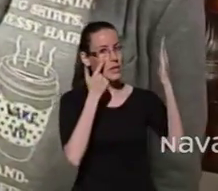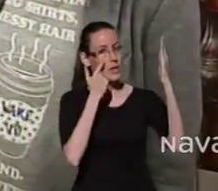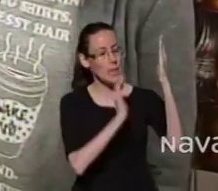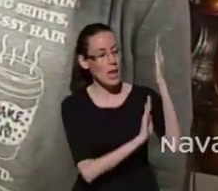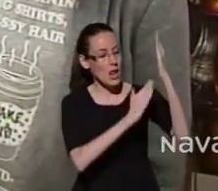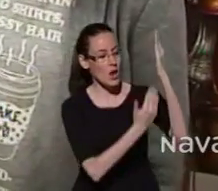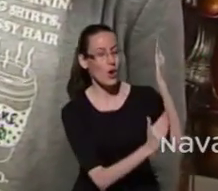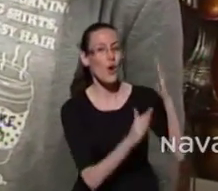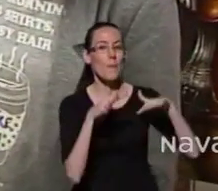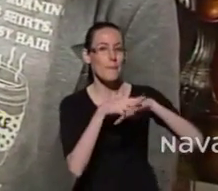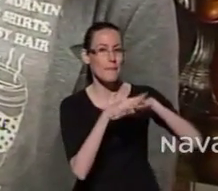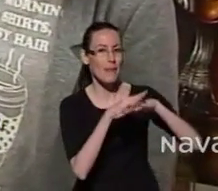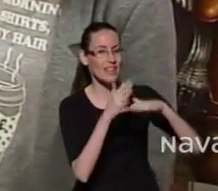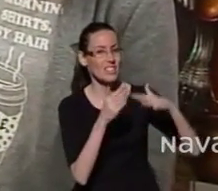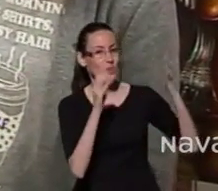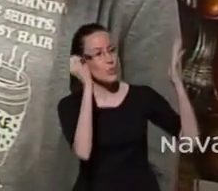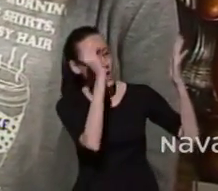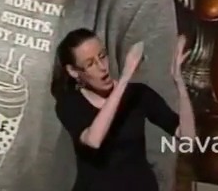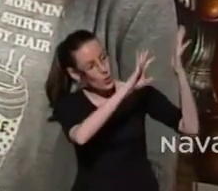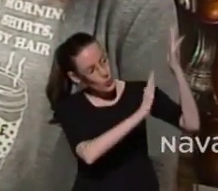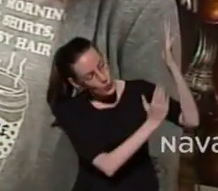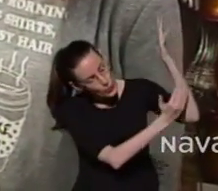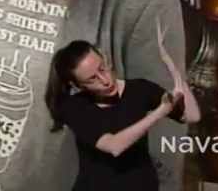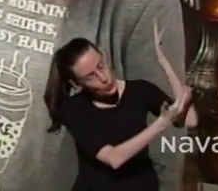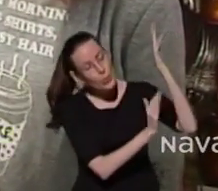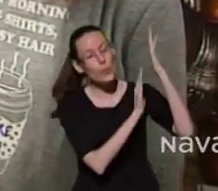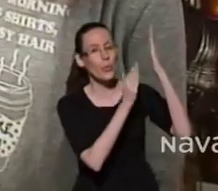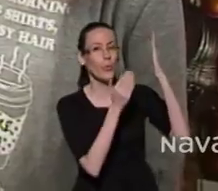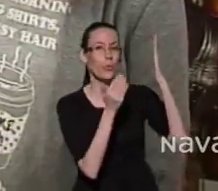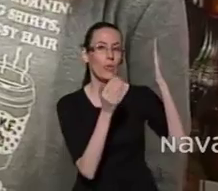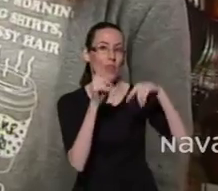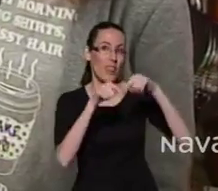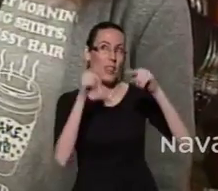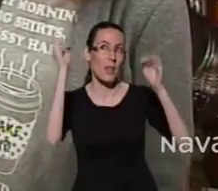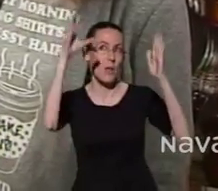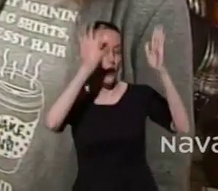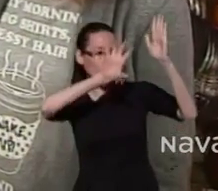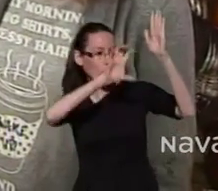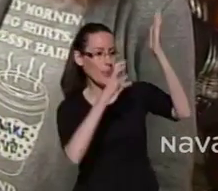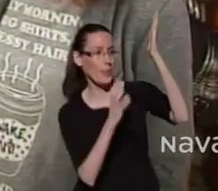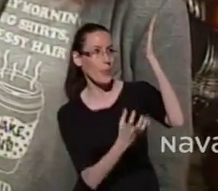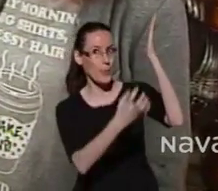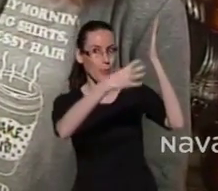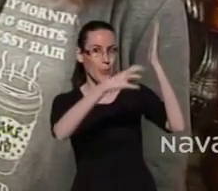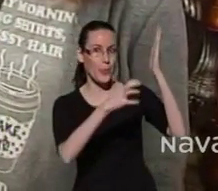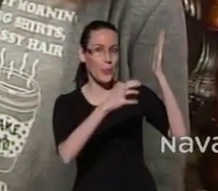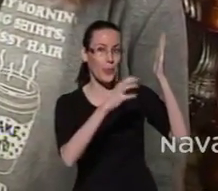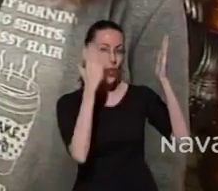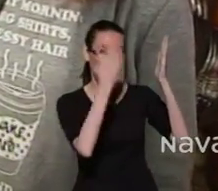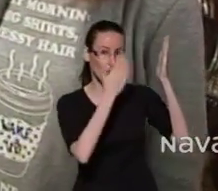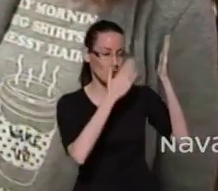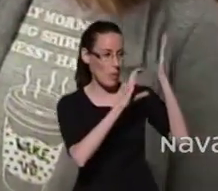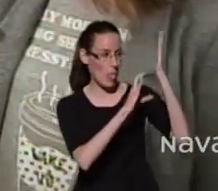de la textura de esa ropa, las luces y sombras que genera esa luz en esa ropa. Entonces, en función de eso que estoy